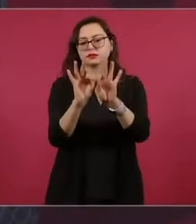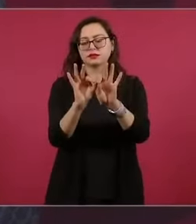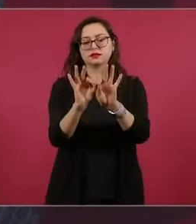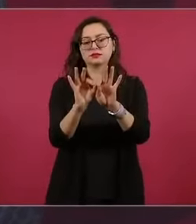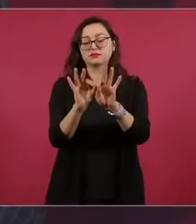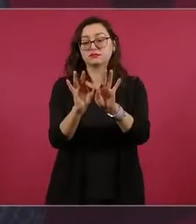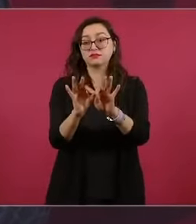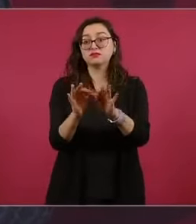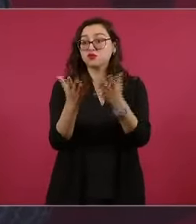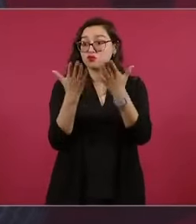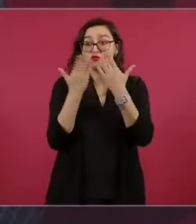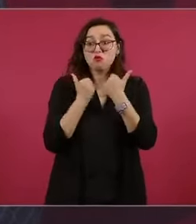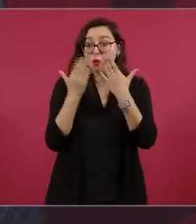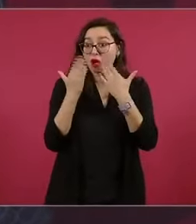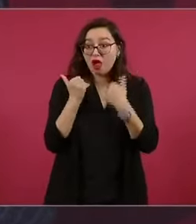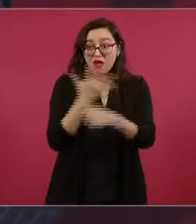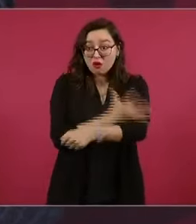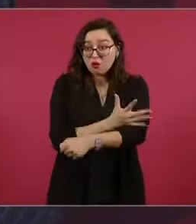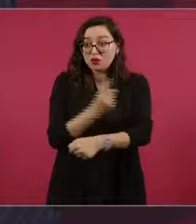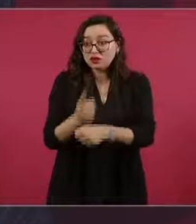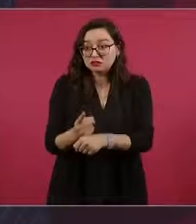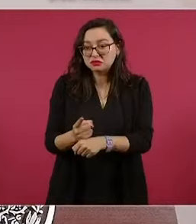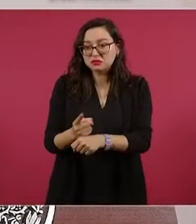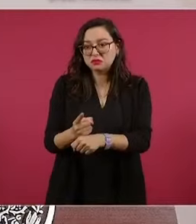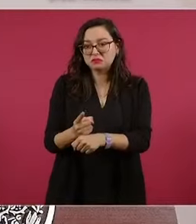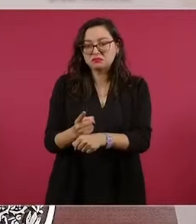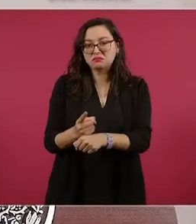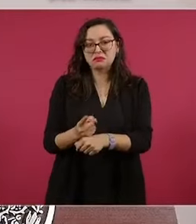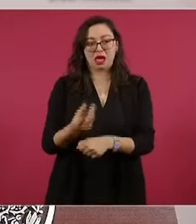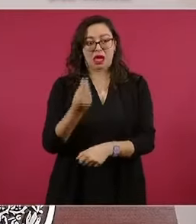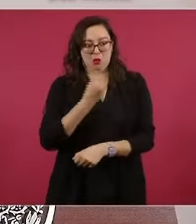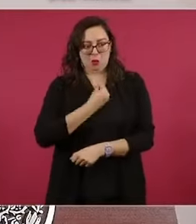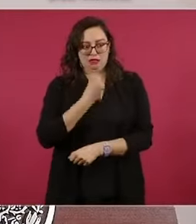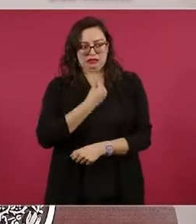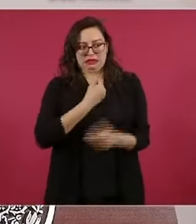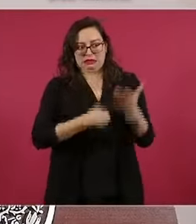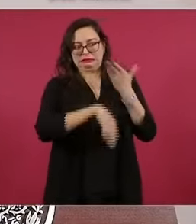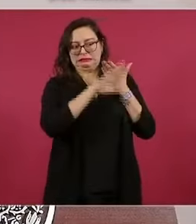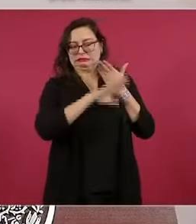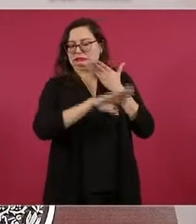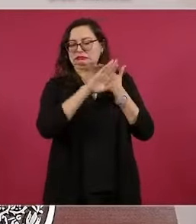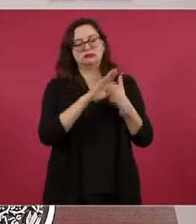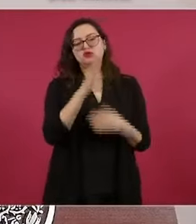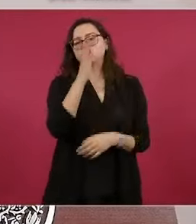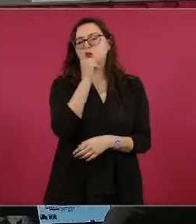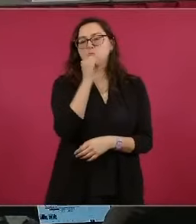porque sin honestidad no se tiene autoridad moral,